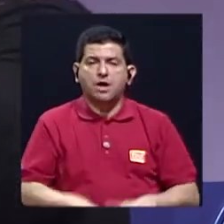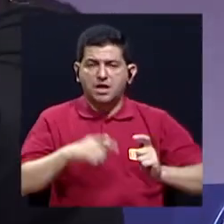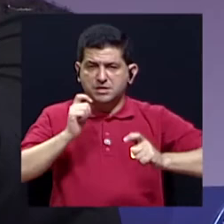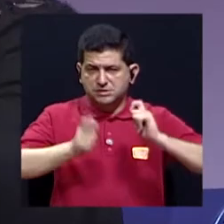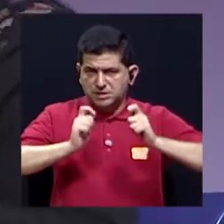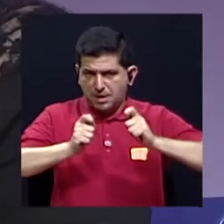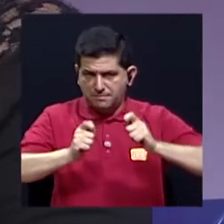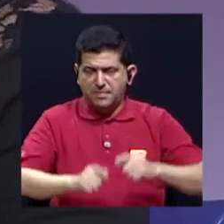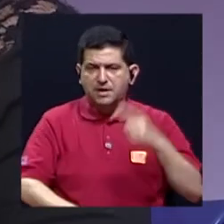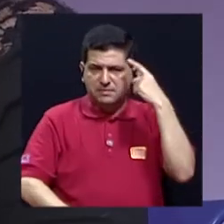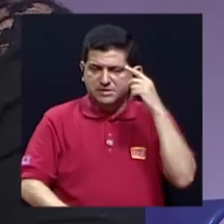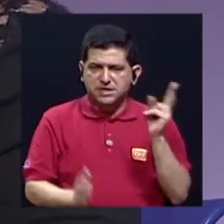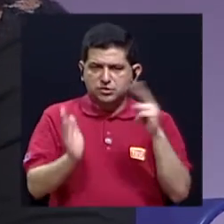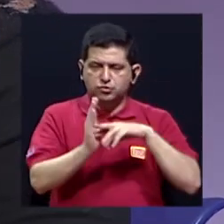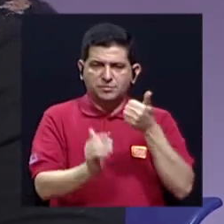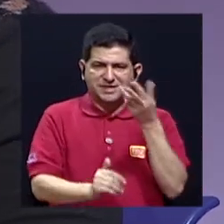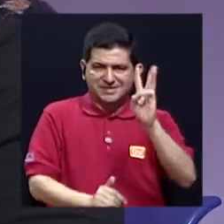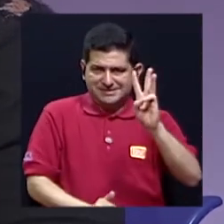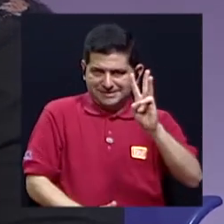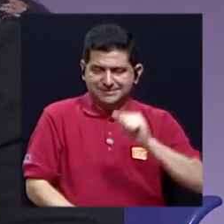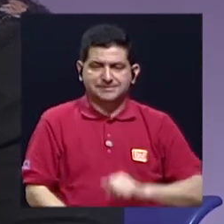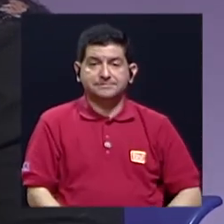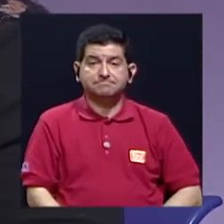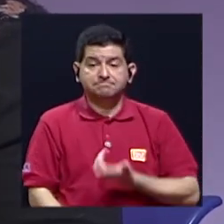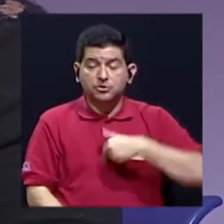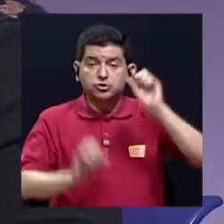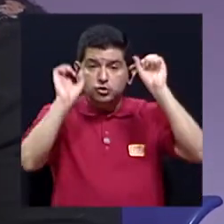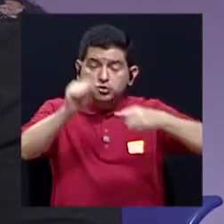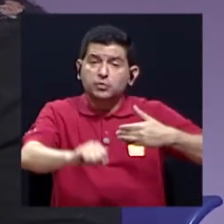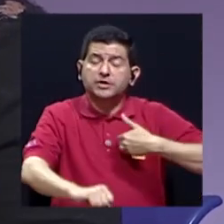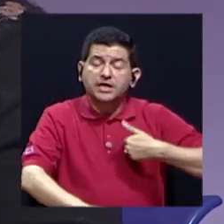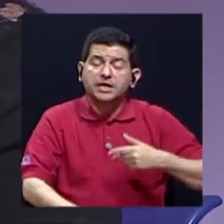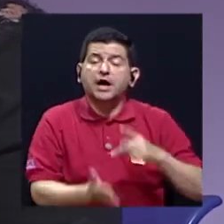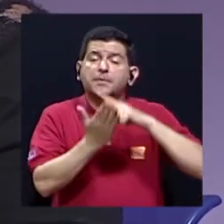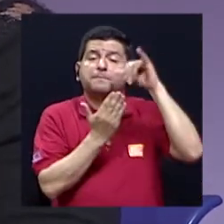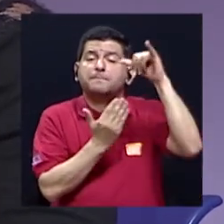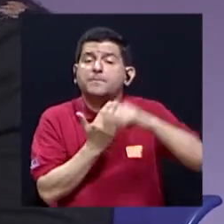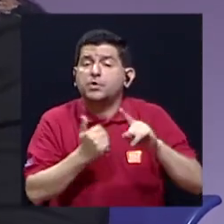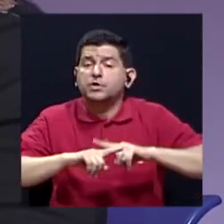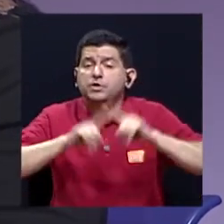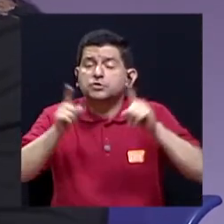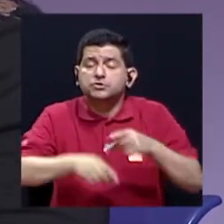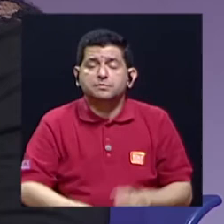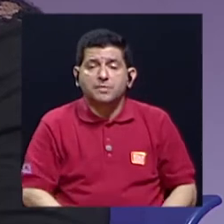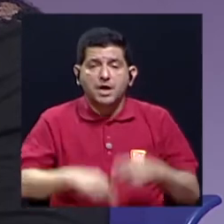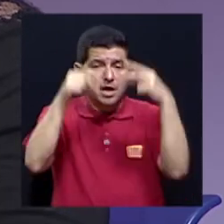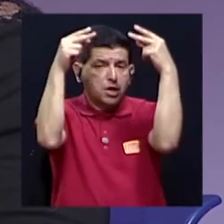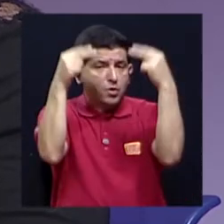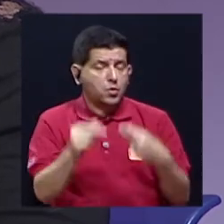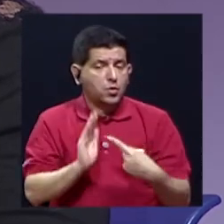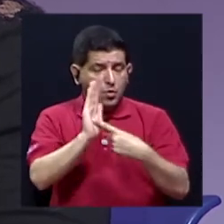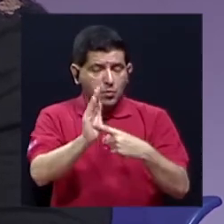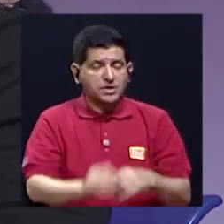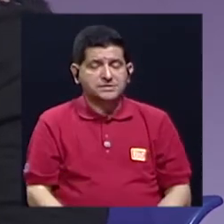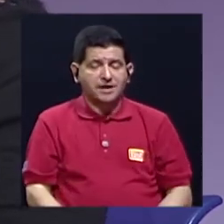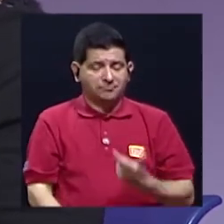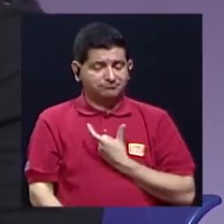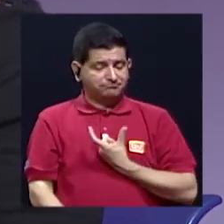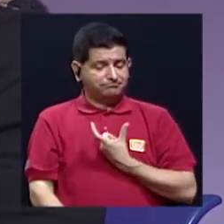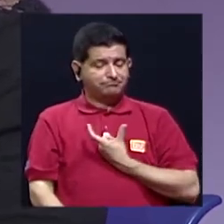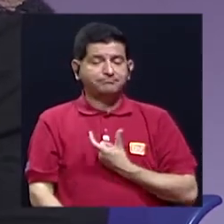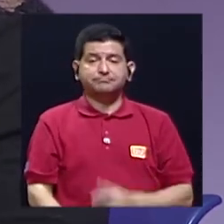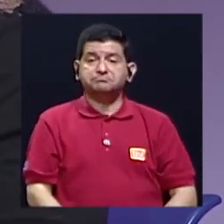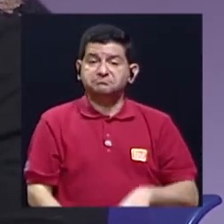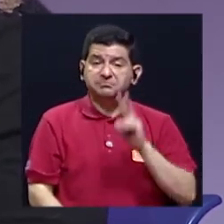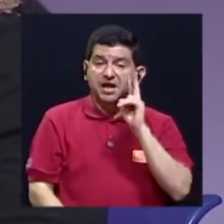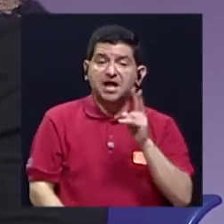septiembre para el 2016. Nosotros podemos tener proyectos, pero en realidad el presupuesto lo presenta el señor alcalde. Vamos a